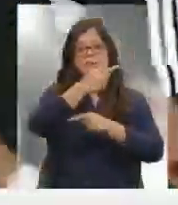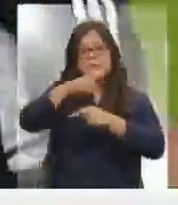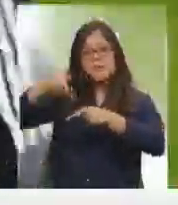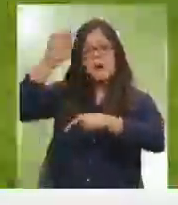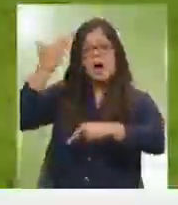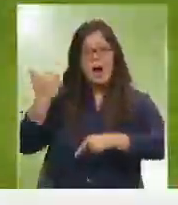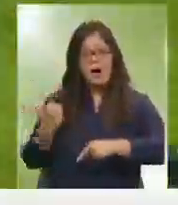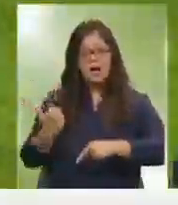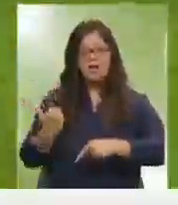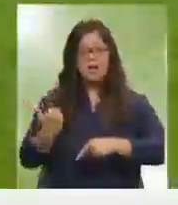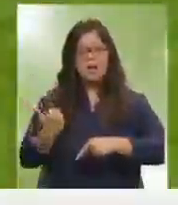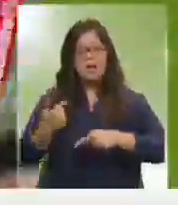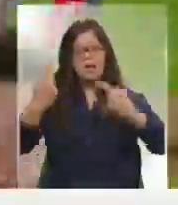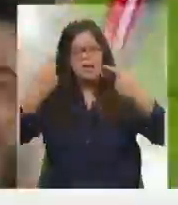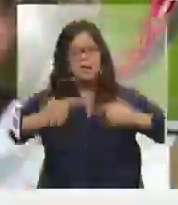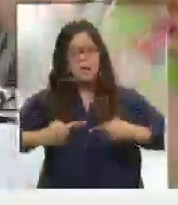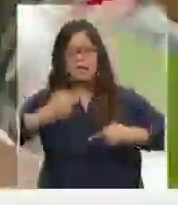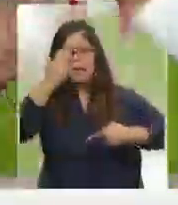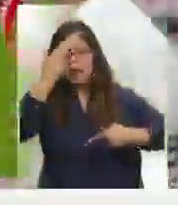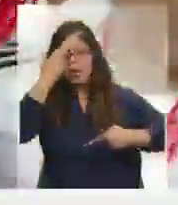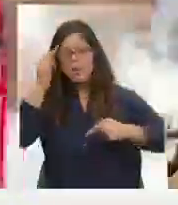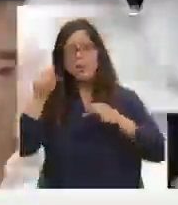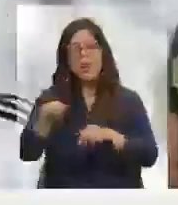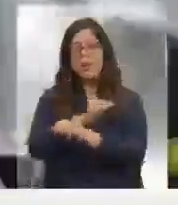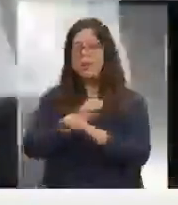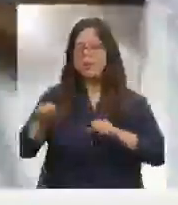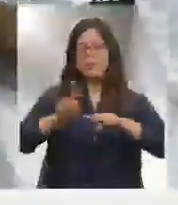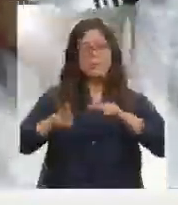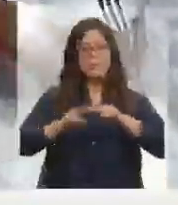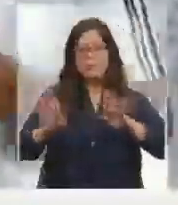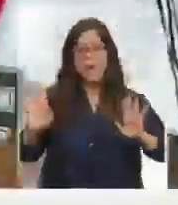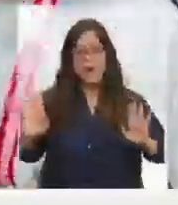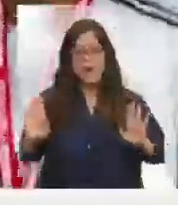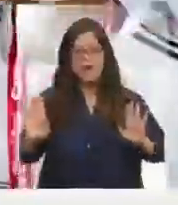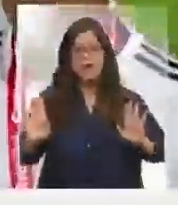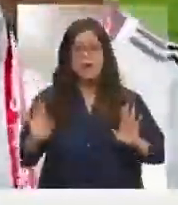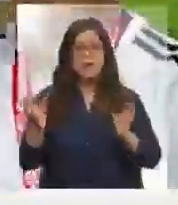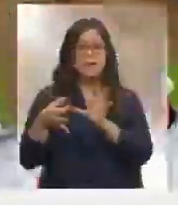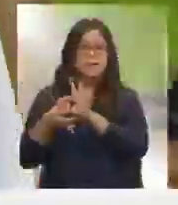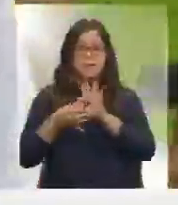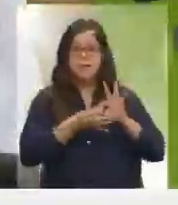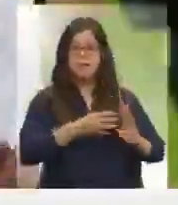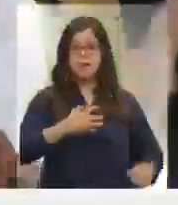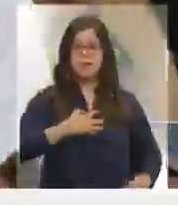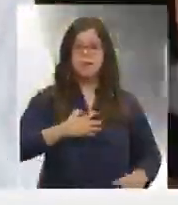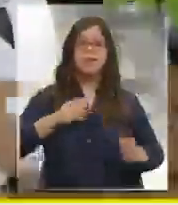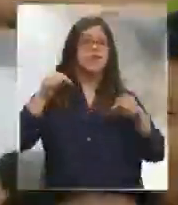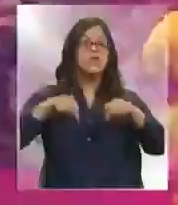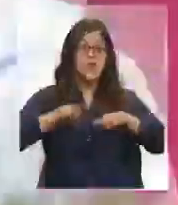anterior ante Coquimbo, que fuimos incapaces de prepararlo, de hacerlo, por temor, y hoy lo hace en su cancha.